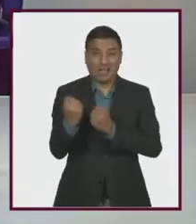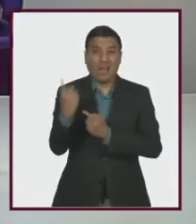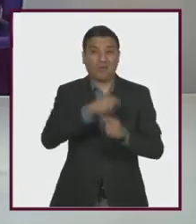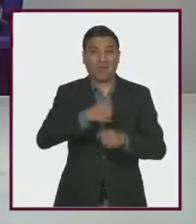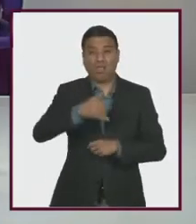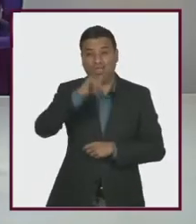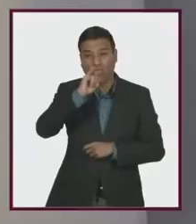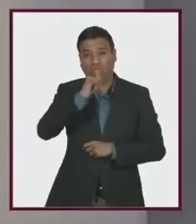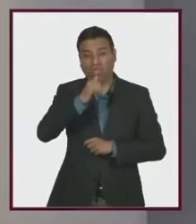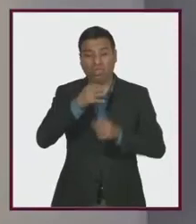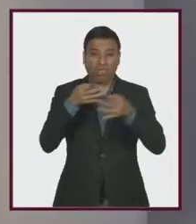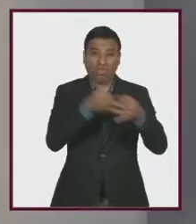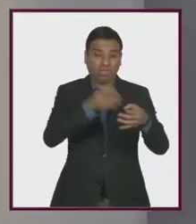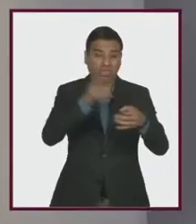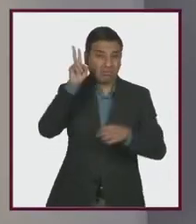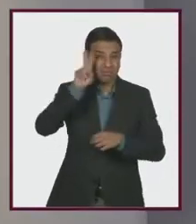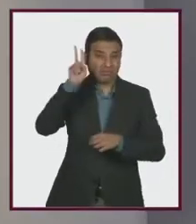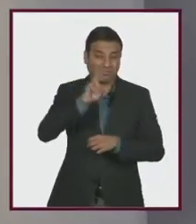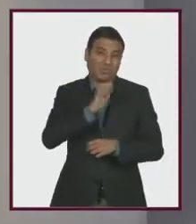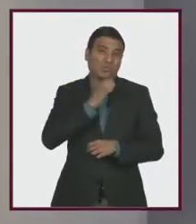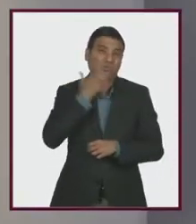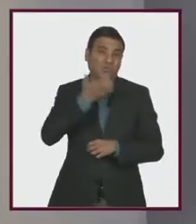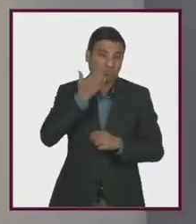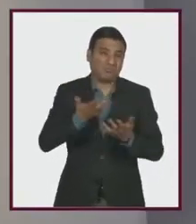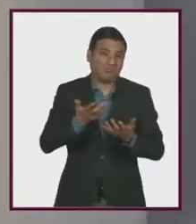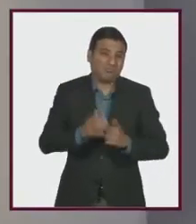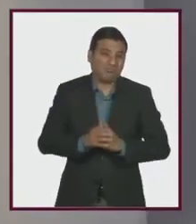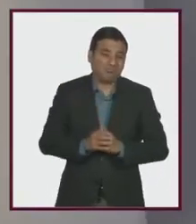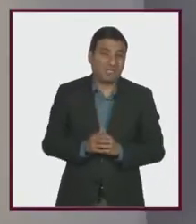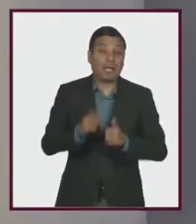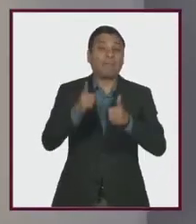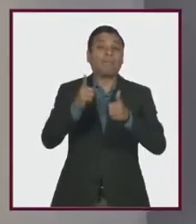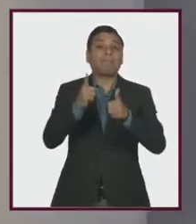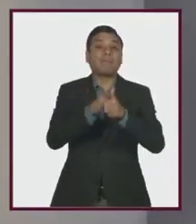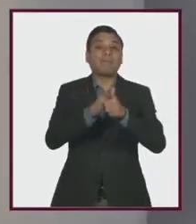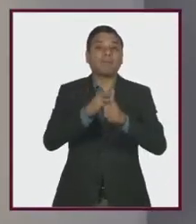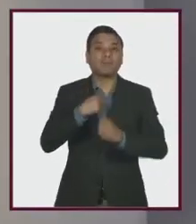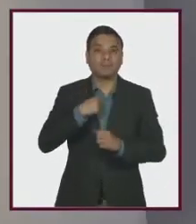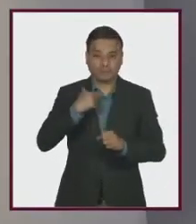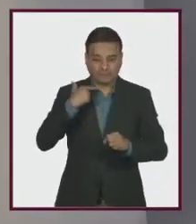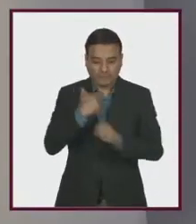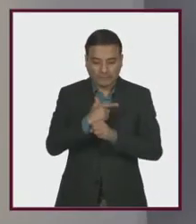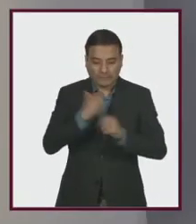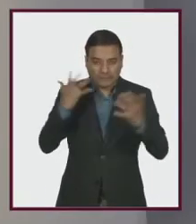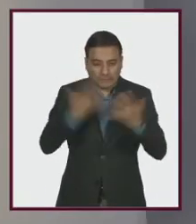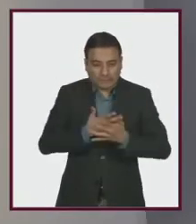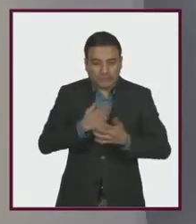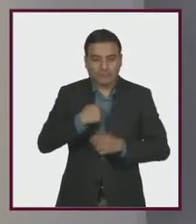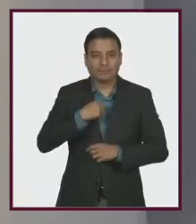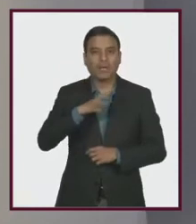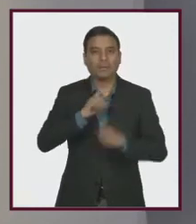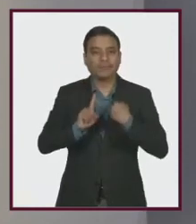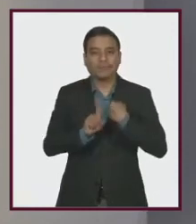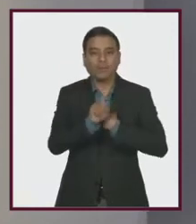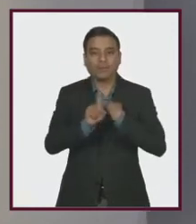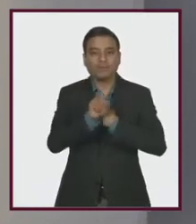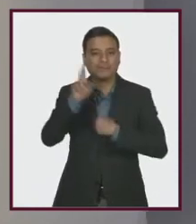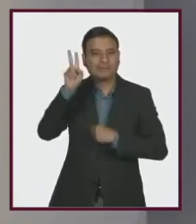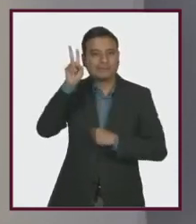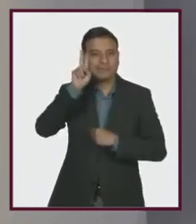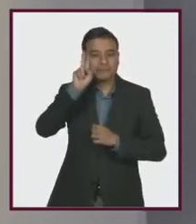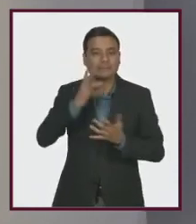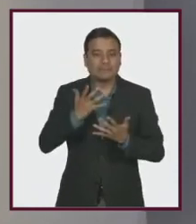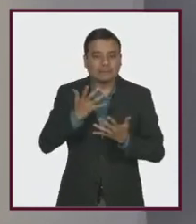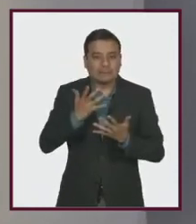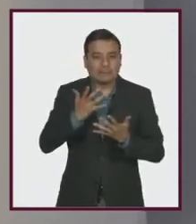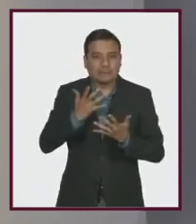una dependencia al alcohol. Entonces, lo primero es identificarla. A veces es el primer problema, lo más difícil, ¿no?